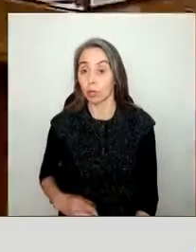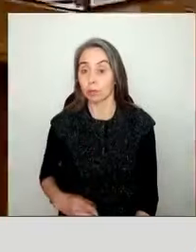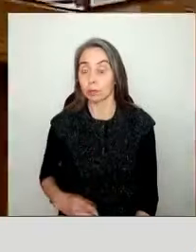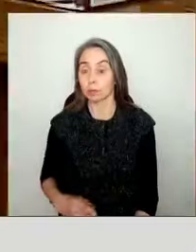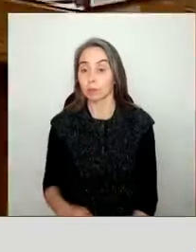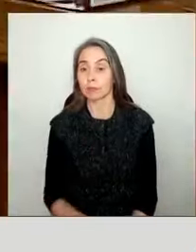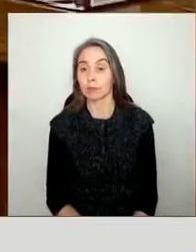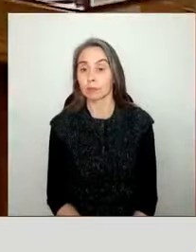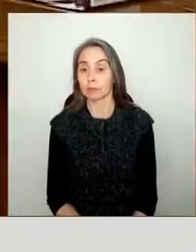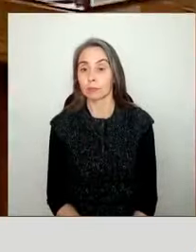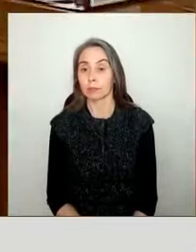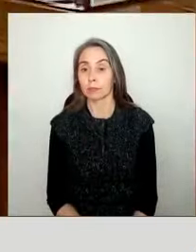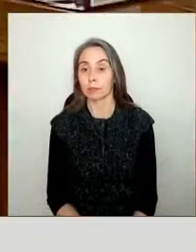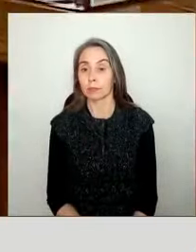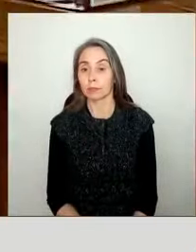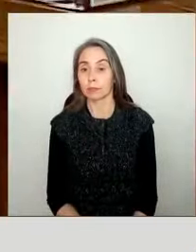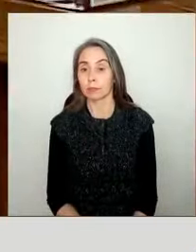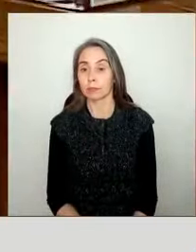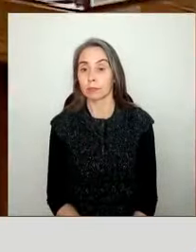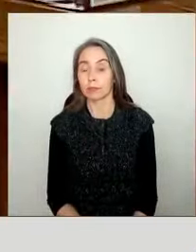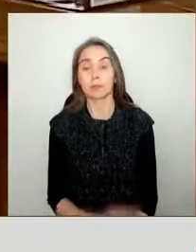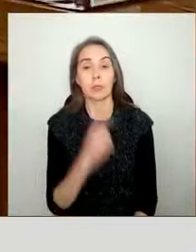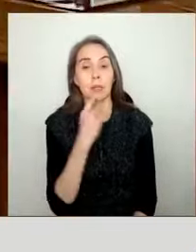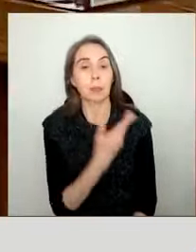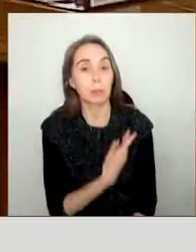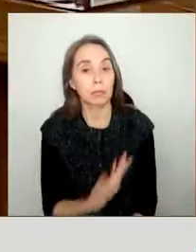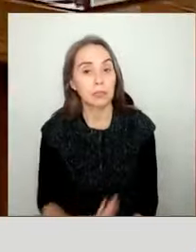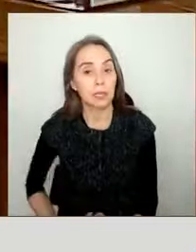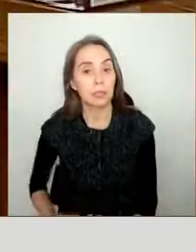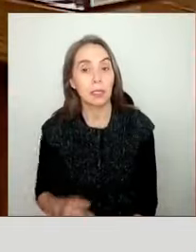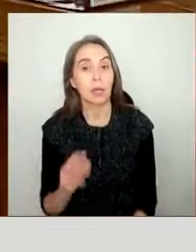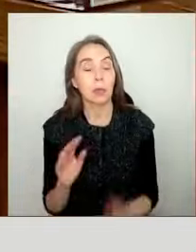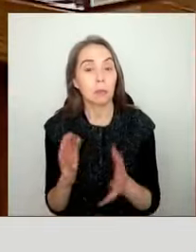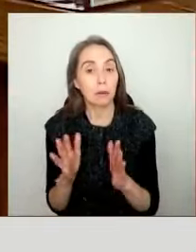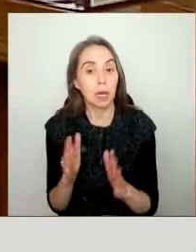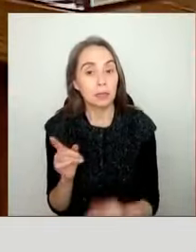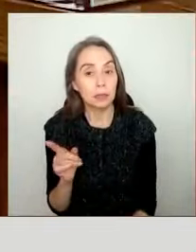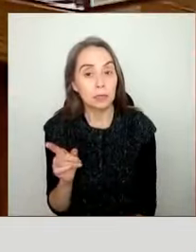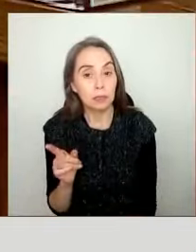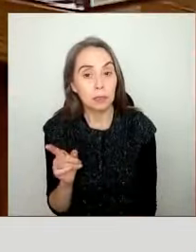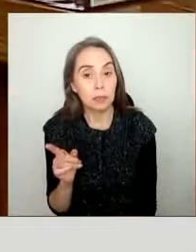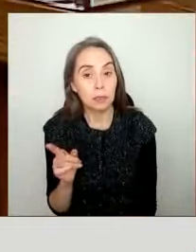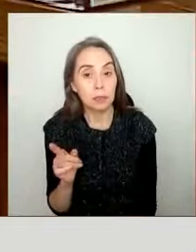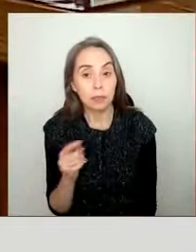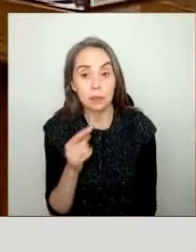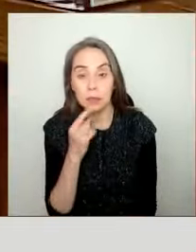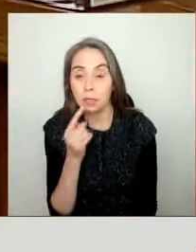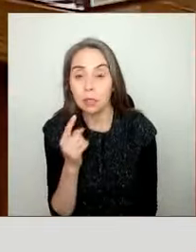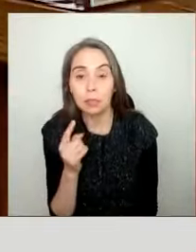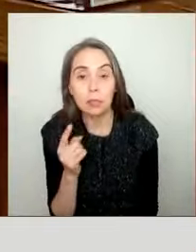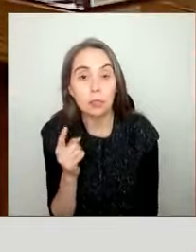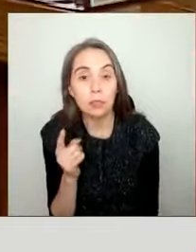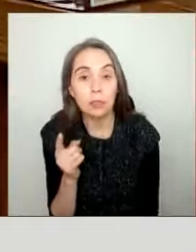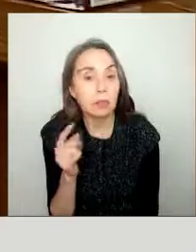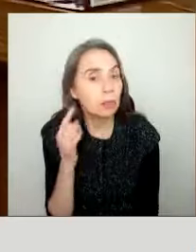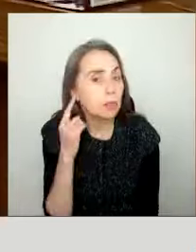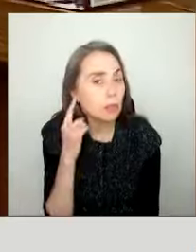diputado presidenta parece se cometió un error porque en el artículo 20 Nosotros le rechazamos el artículo que